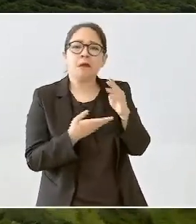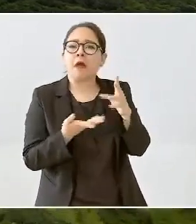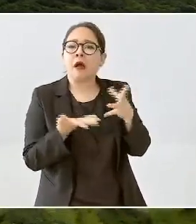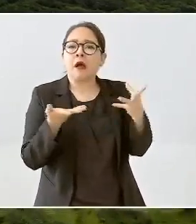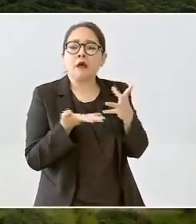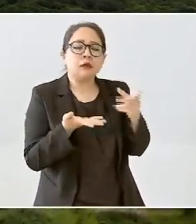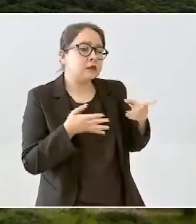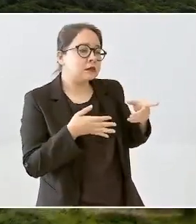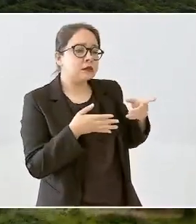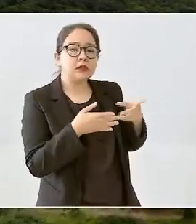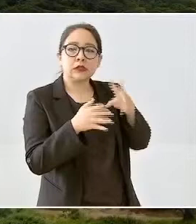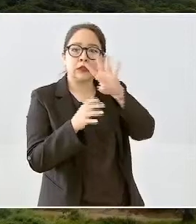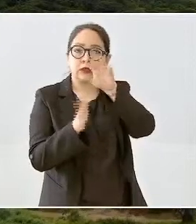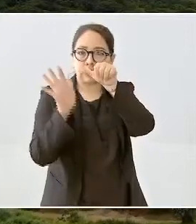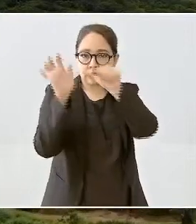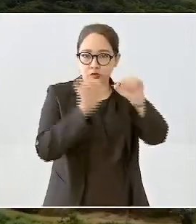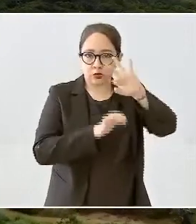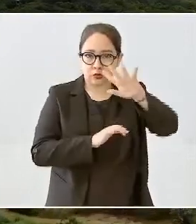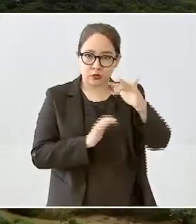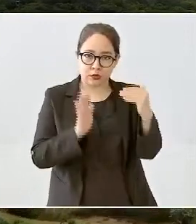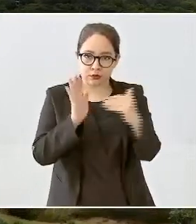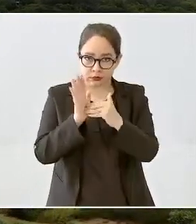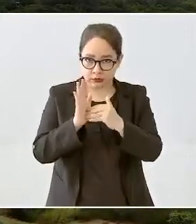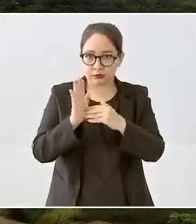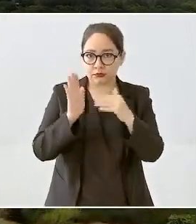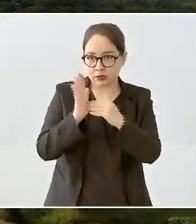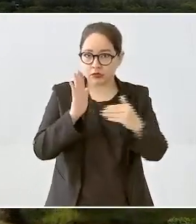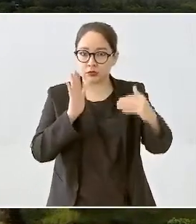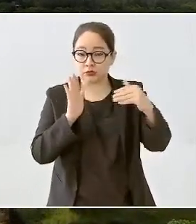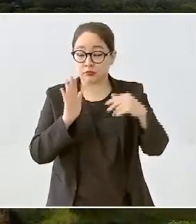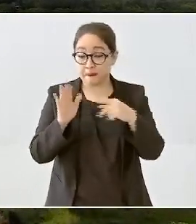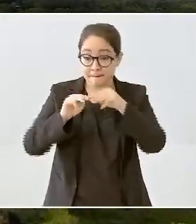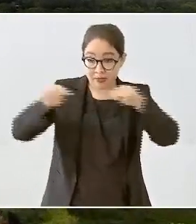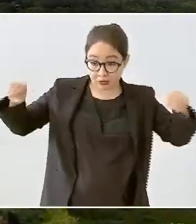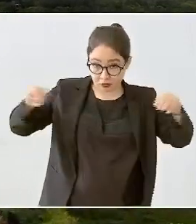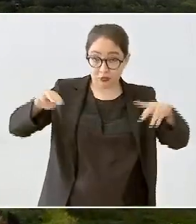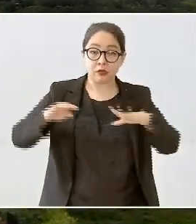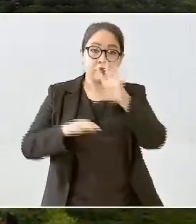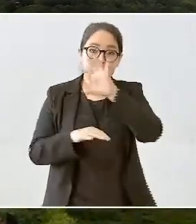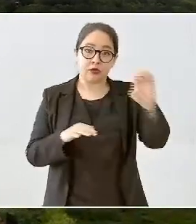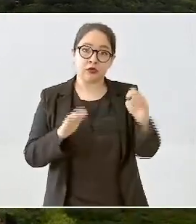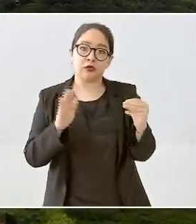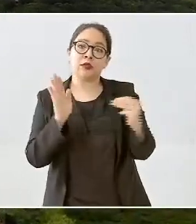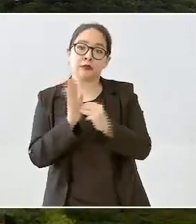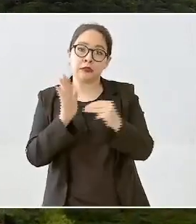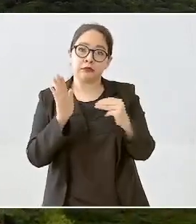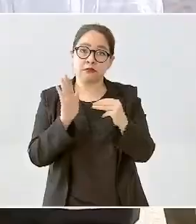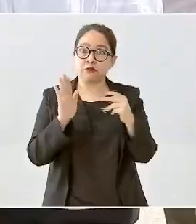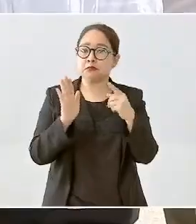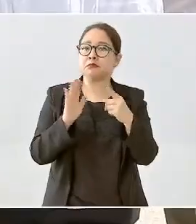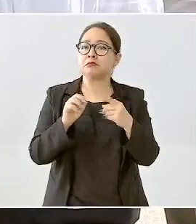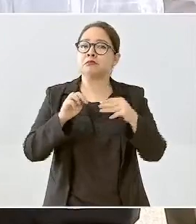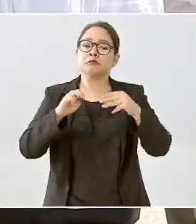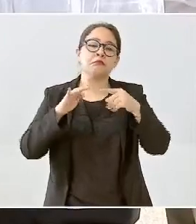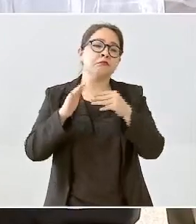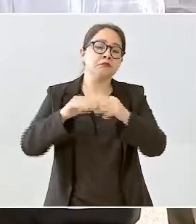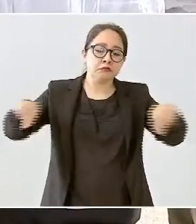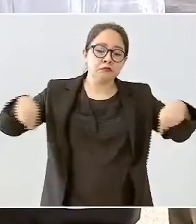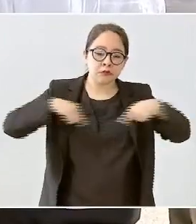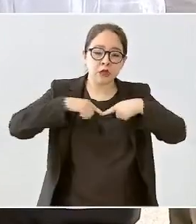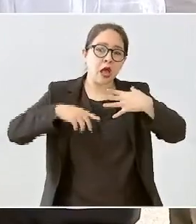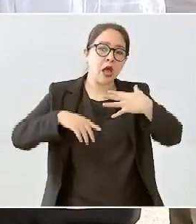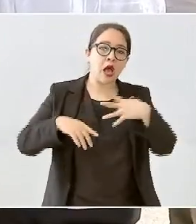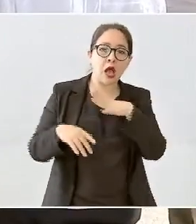retirar en total 650,000 metros cúbicos de material. 500,000 metros cúbicos son de dragado de construcción, que se realizan mediante una